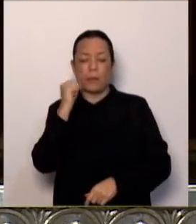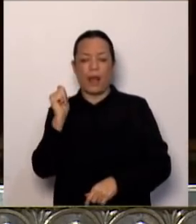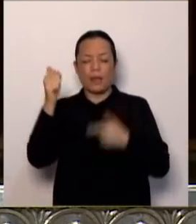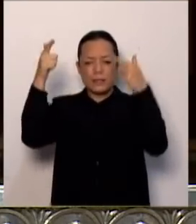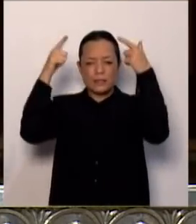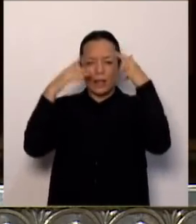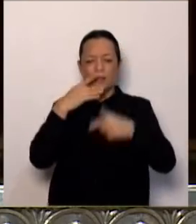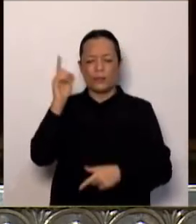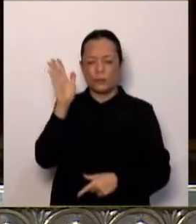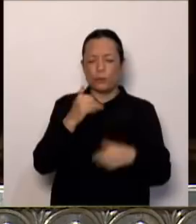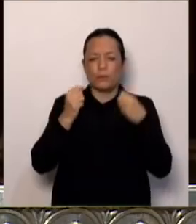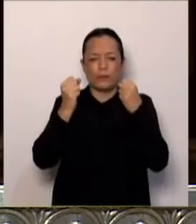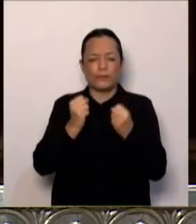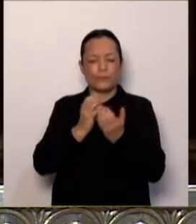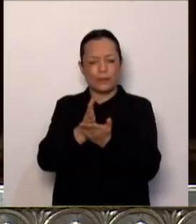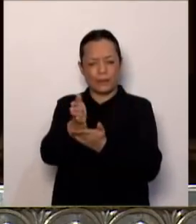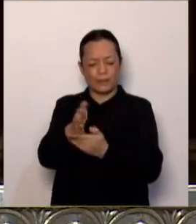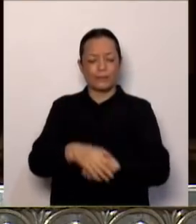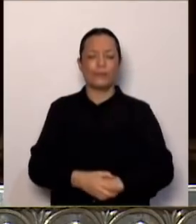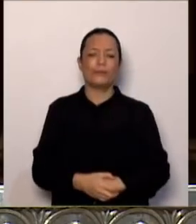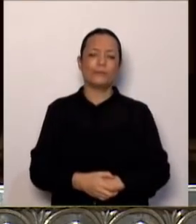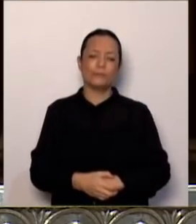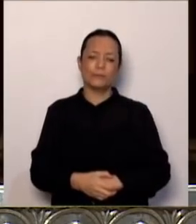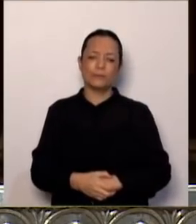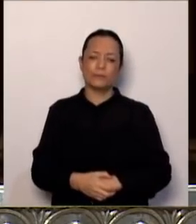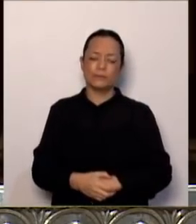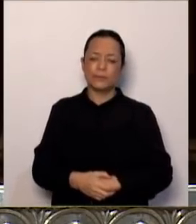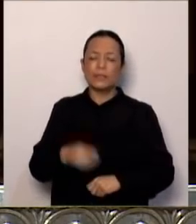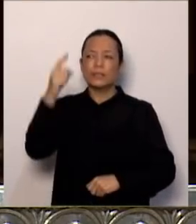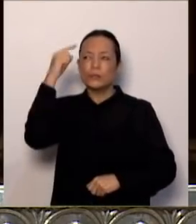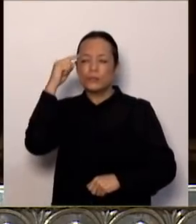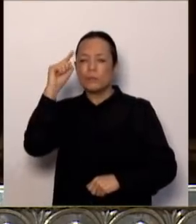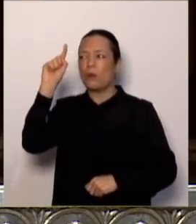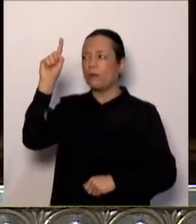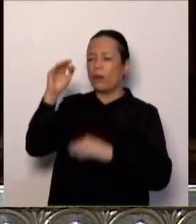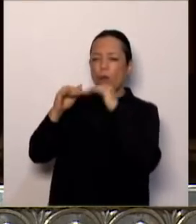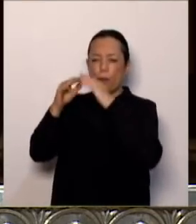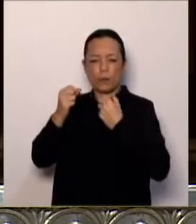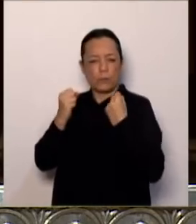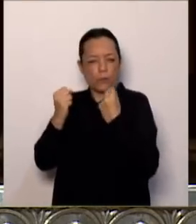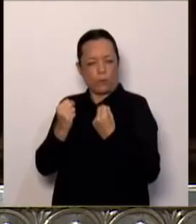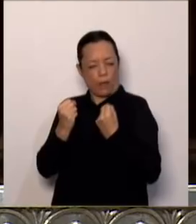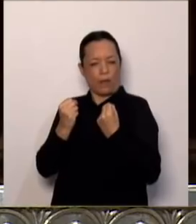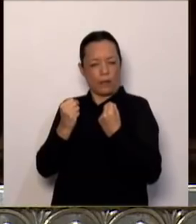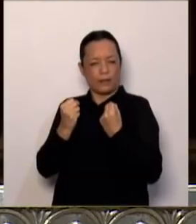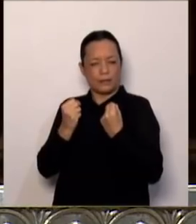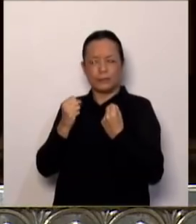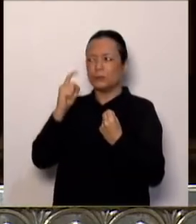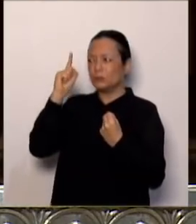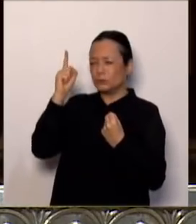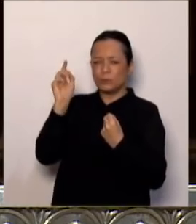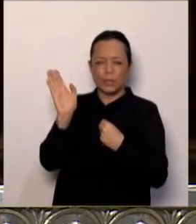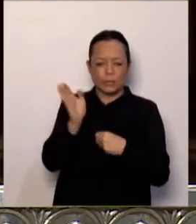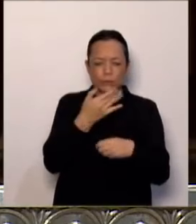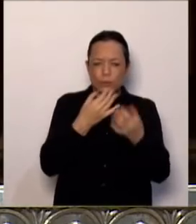Santo, Dios Todopoderoso y Eterno, porque reconocemos como obra de tu poder admirable haber socorrido nuestra